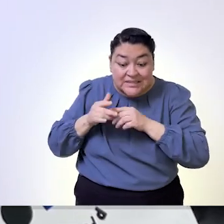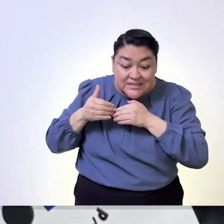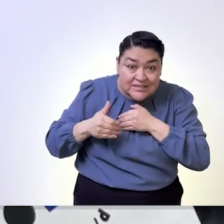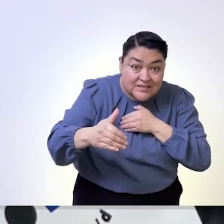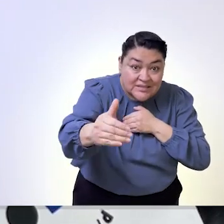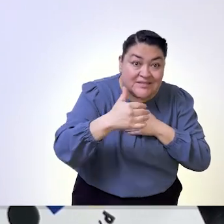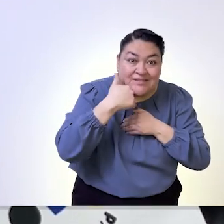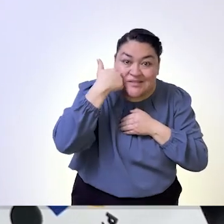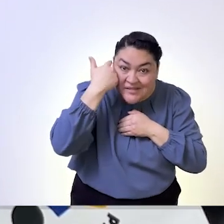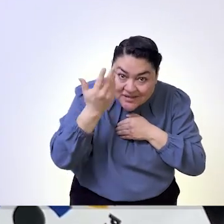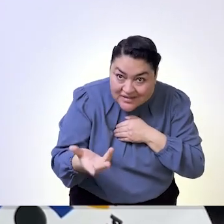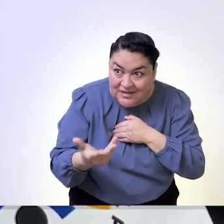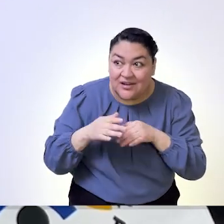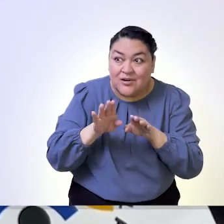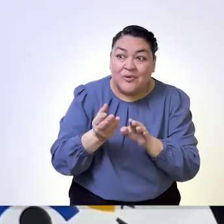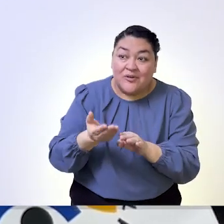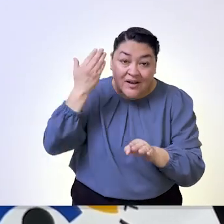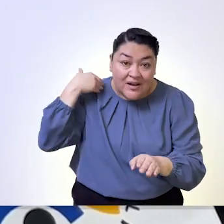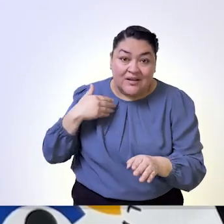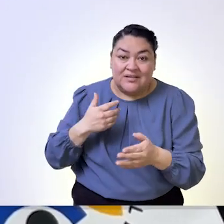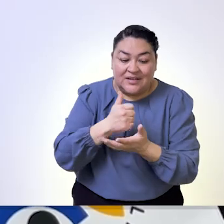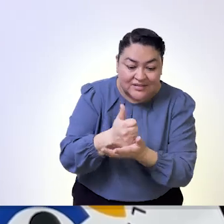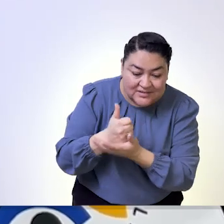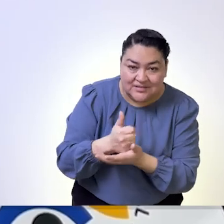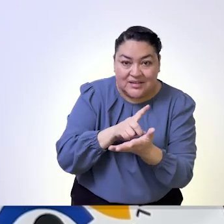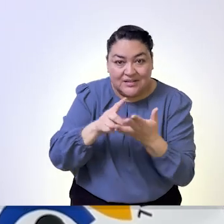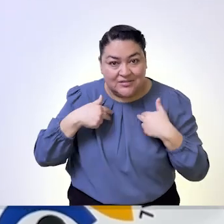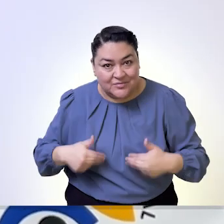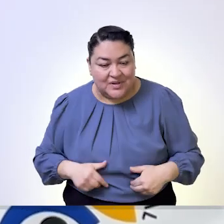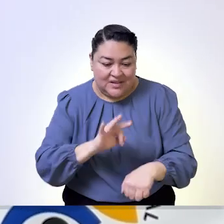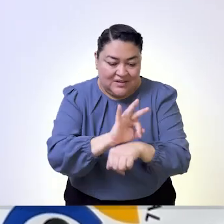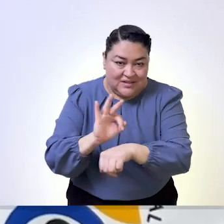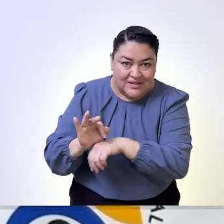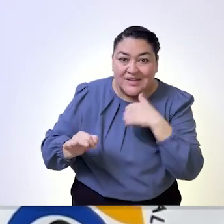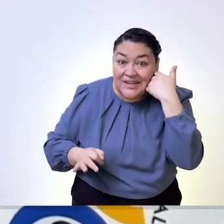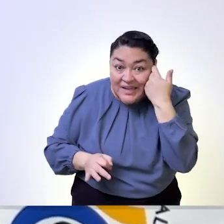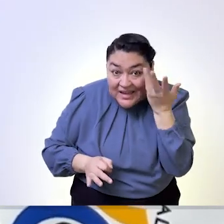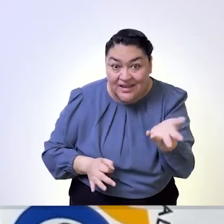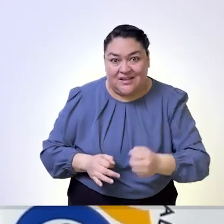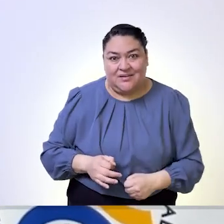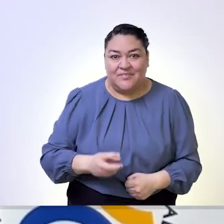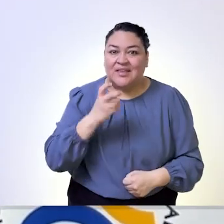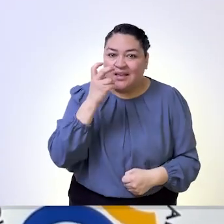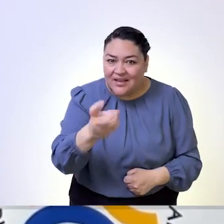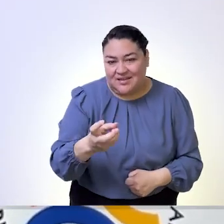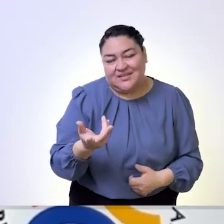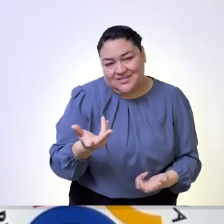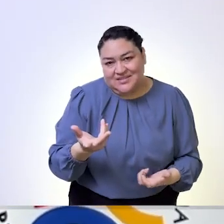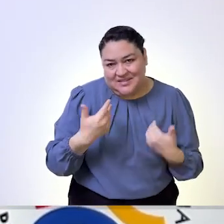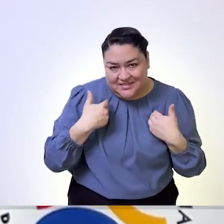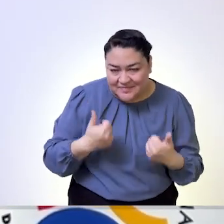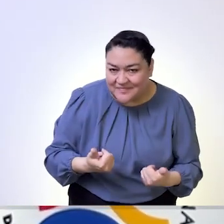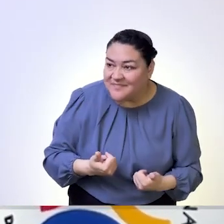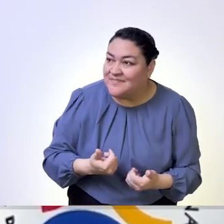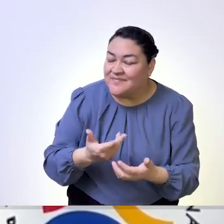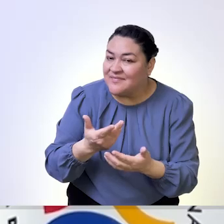una intención de hacer un símil con lo que se tenía con las comisiones de derechos humanos, ¿no? Es decir, es esta figura ahora pues